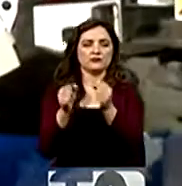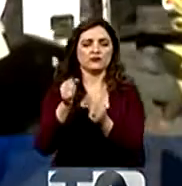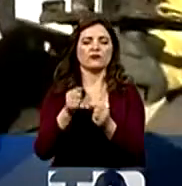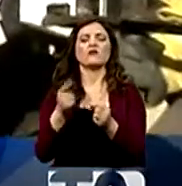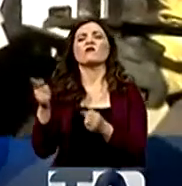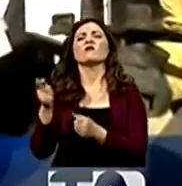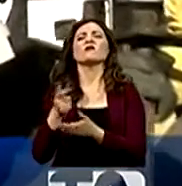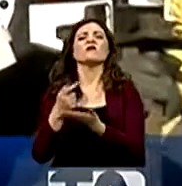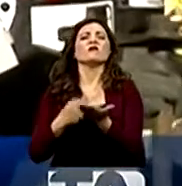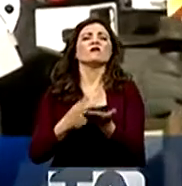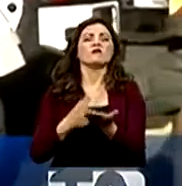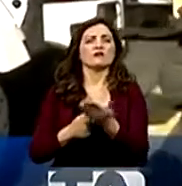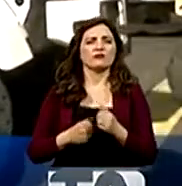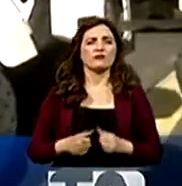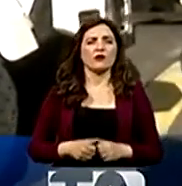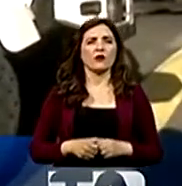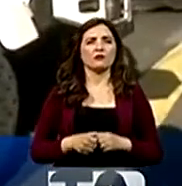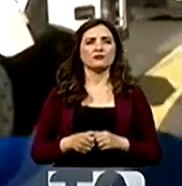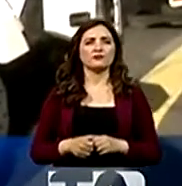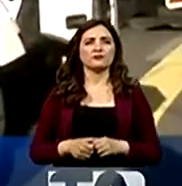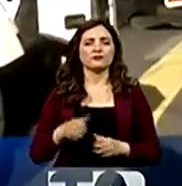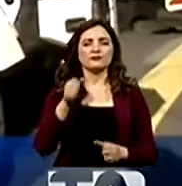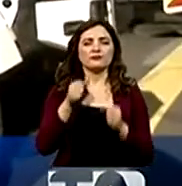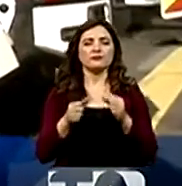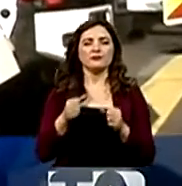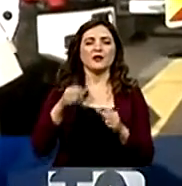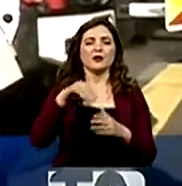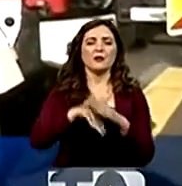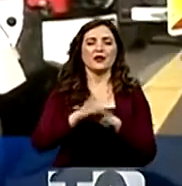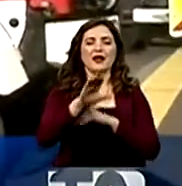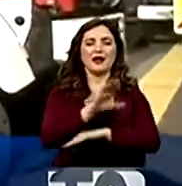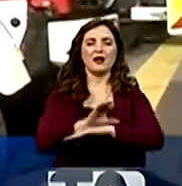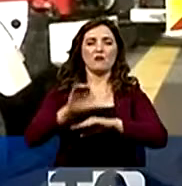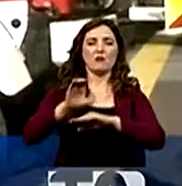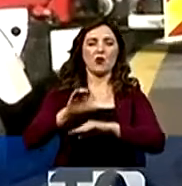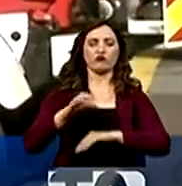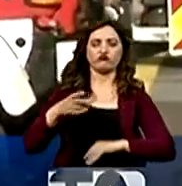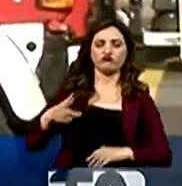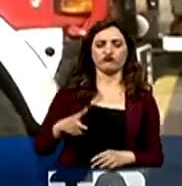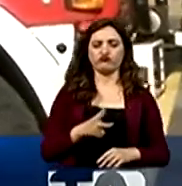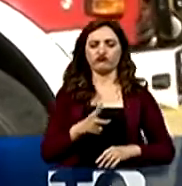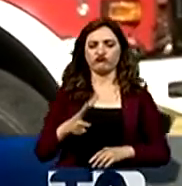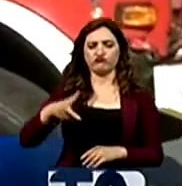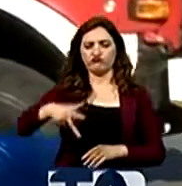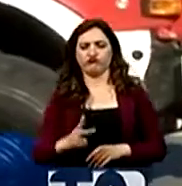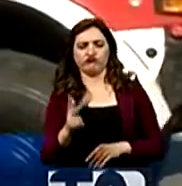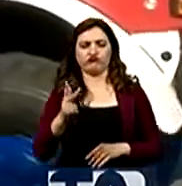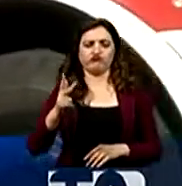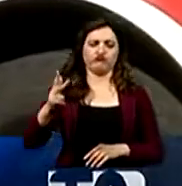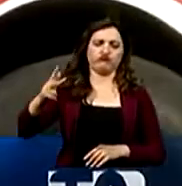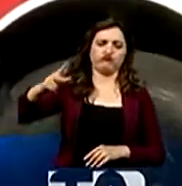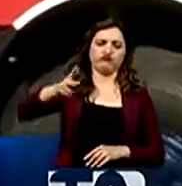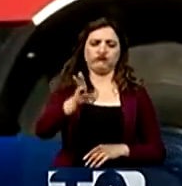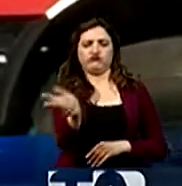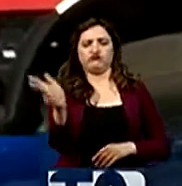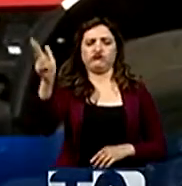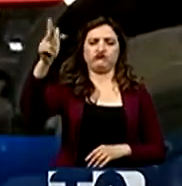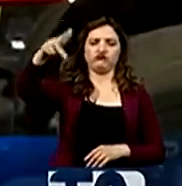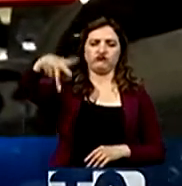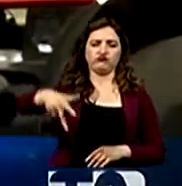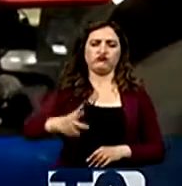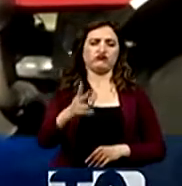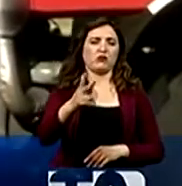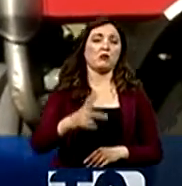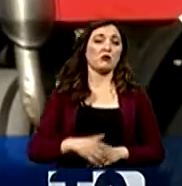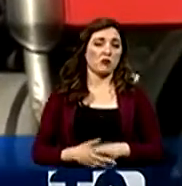sirve? Este es un vehículo de tipo Nimog, es un camión forestal que está destinado para todo terreno. Tiene la facilidad de ingresar en los sitios más agrestes,